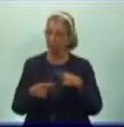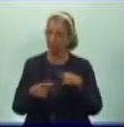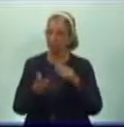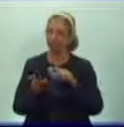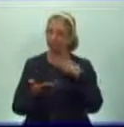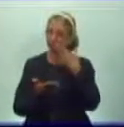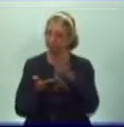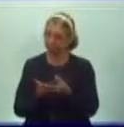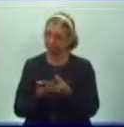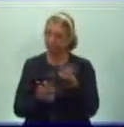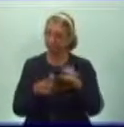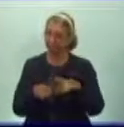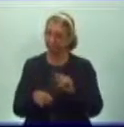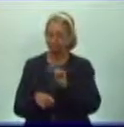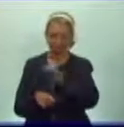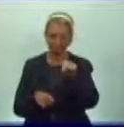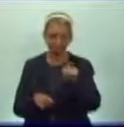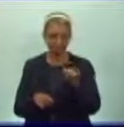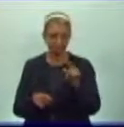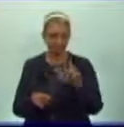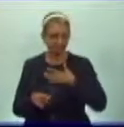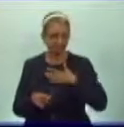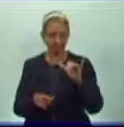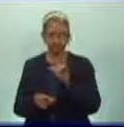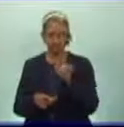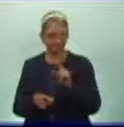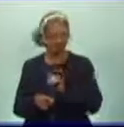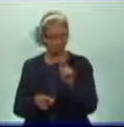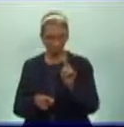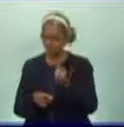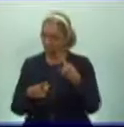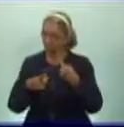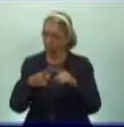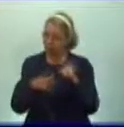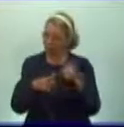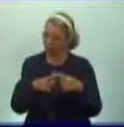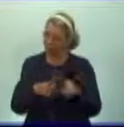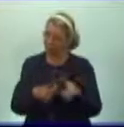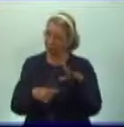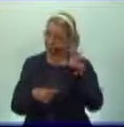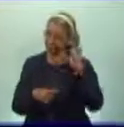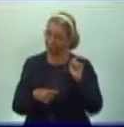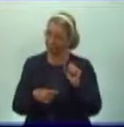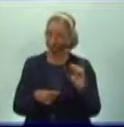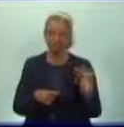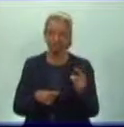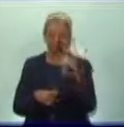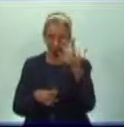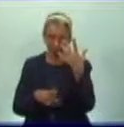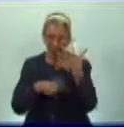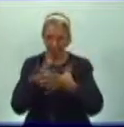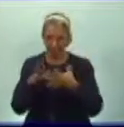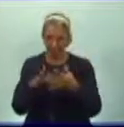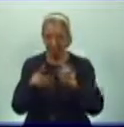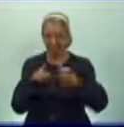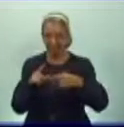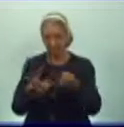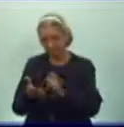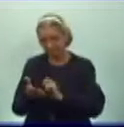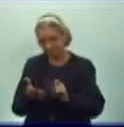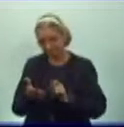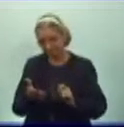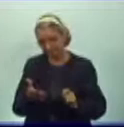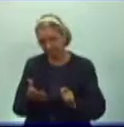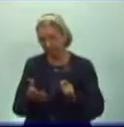favor, los van a ayudar a que ellos hagan estas oraciones. Recuerden bien que las van a hacer oral y la pueden escribir también en la libreta.